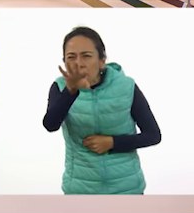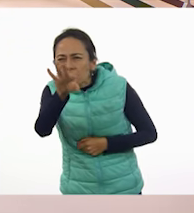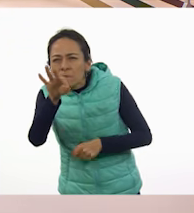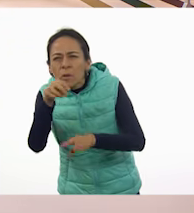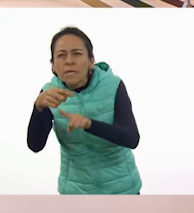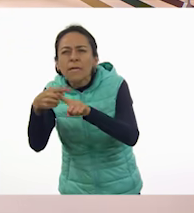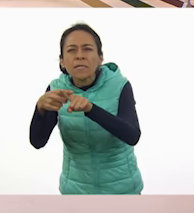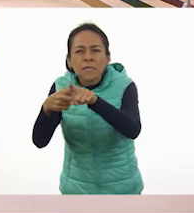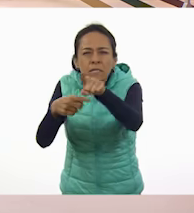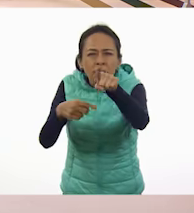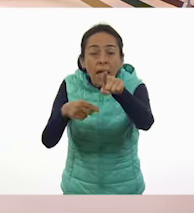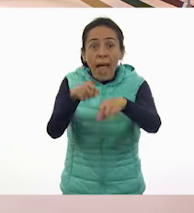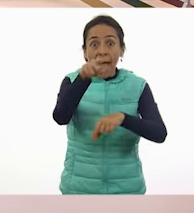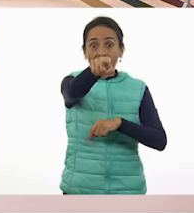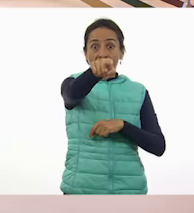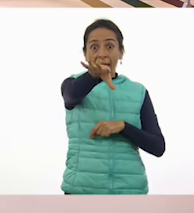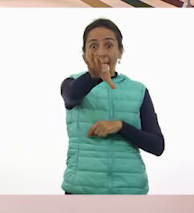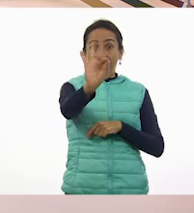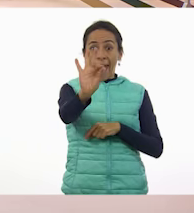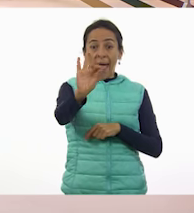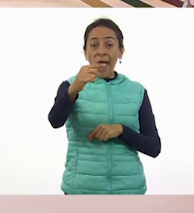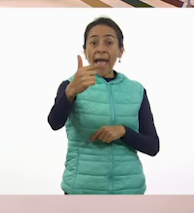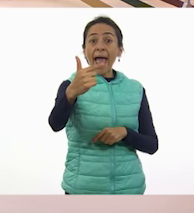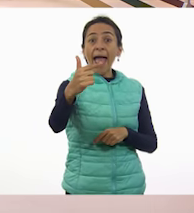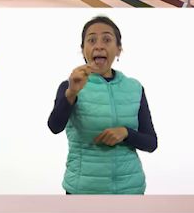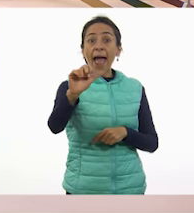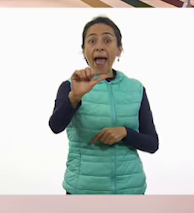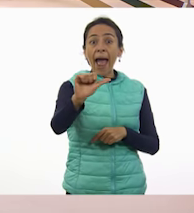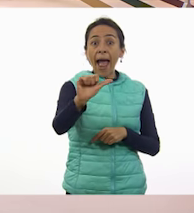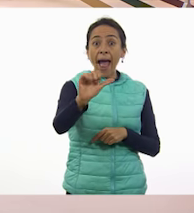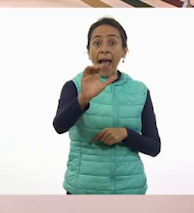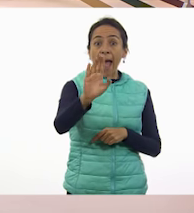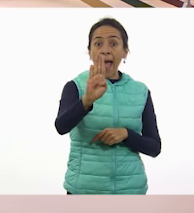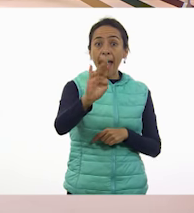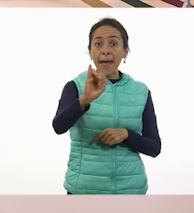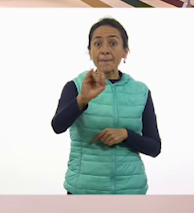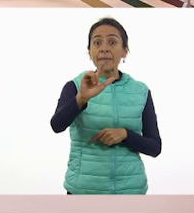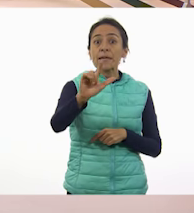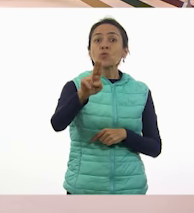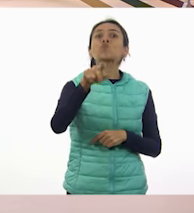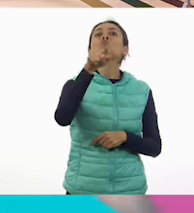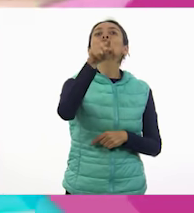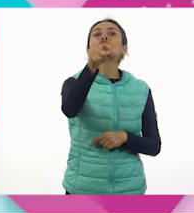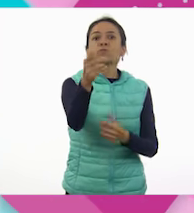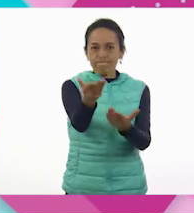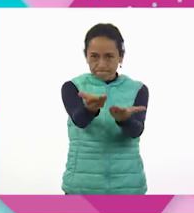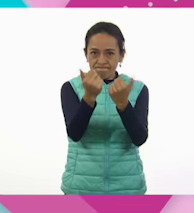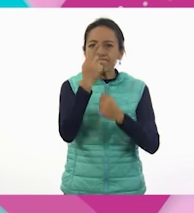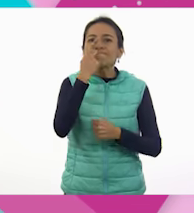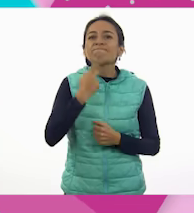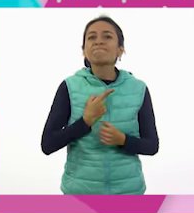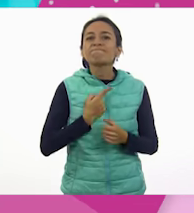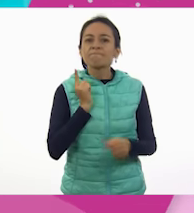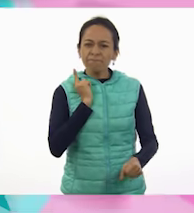A... ¡Gabilú! Gabilú es la que nos puede decir cuál es la definición que encontraste.